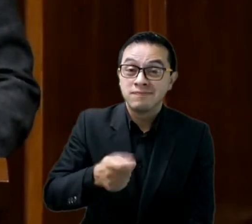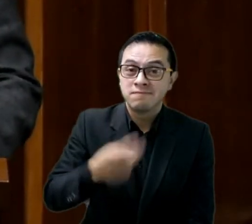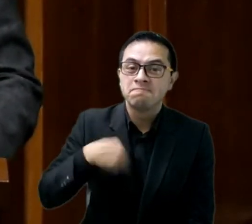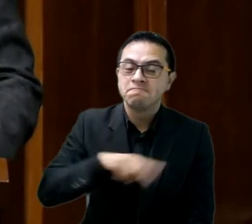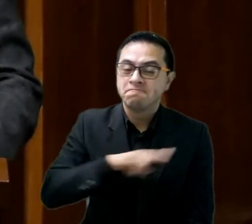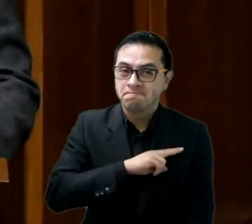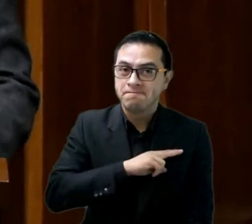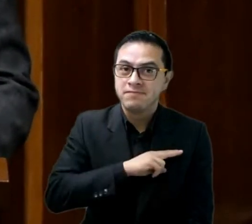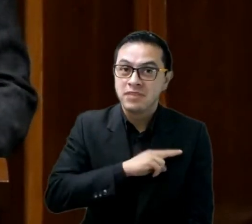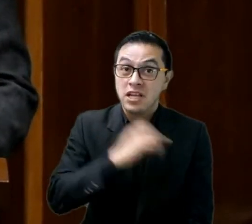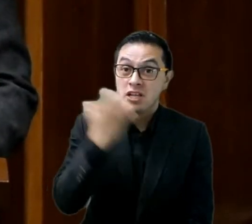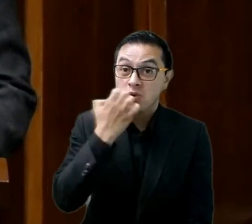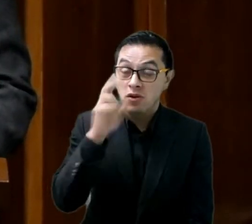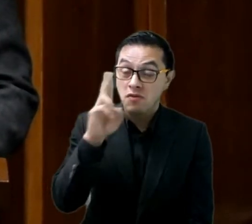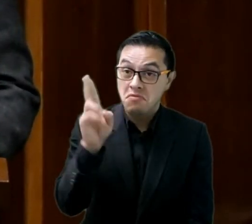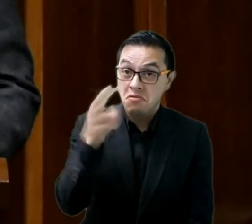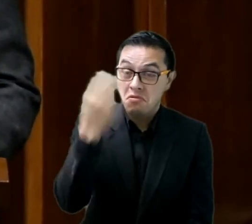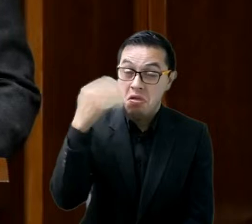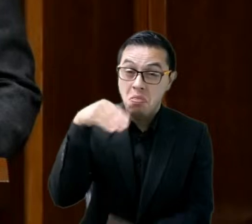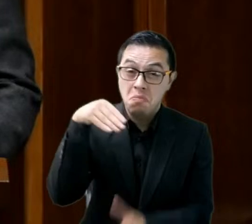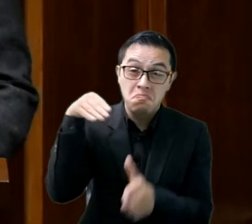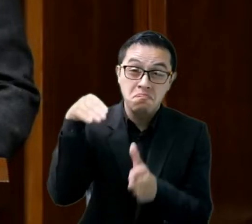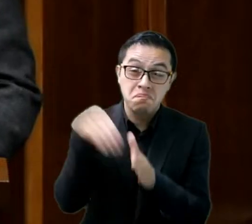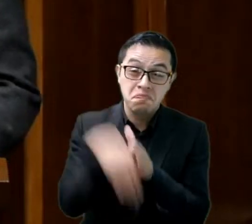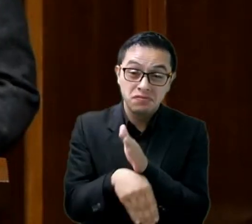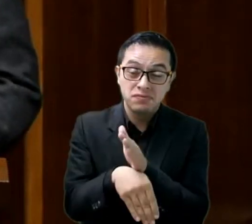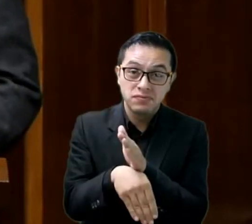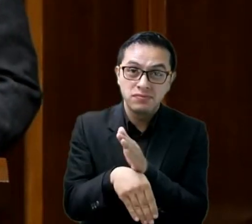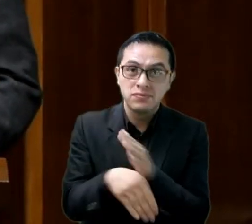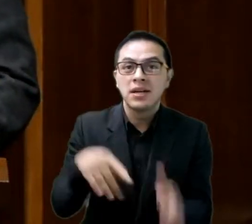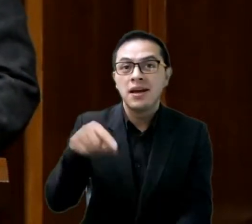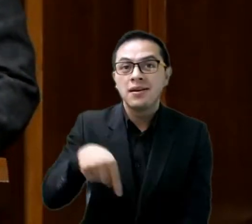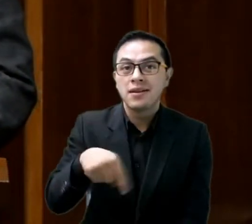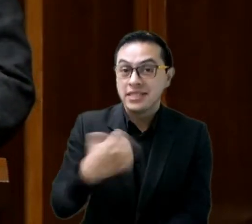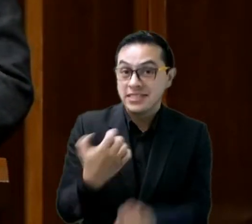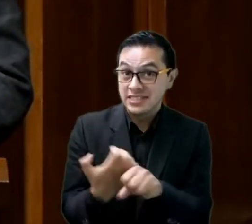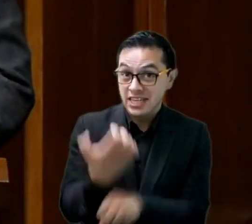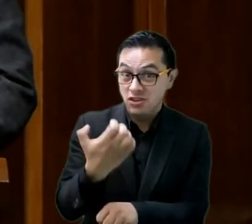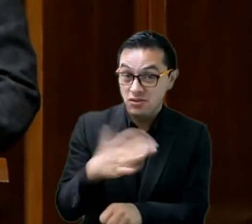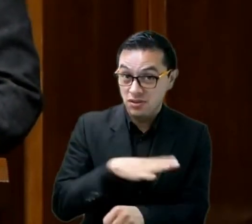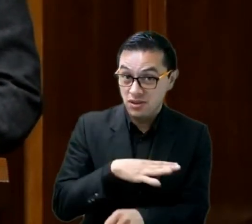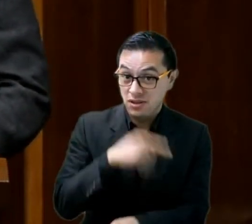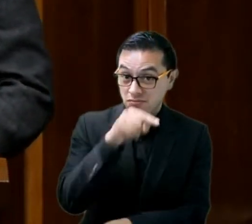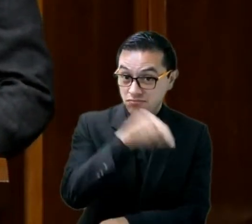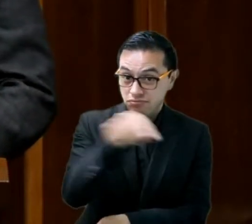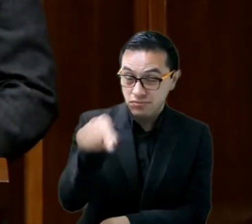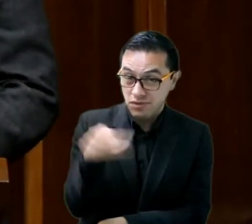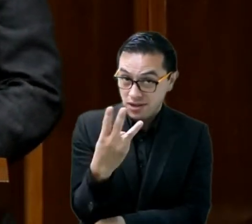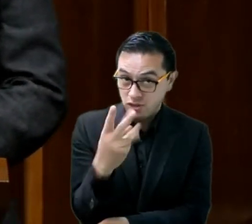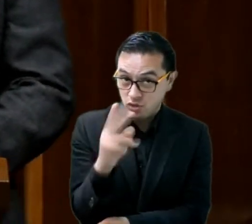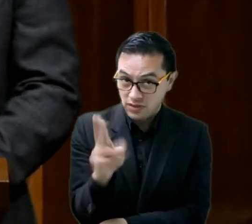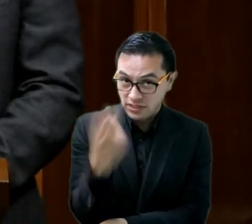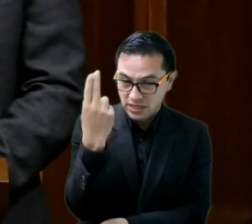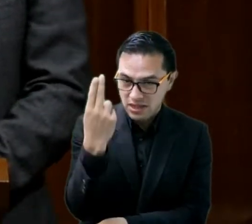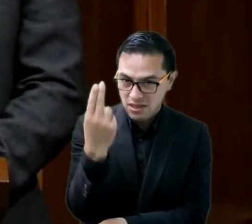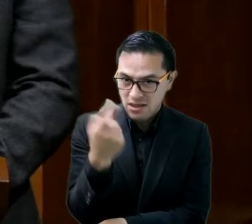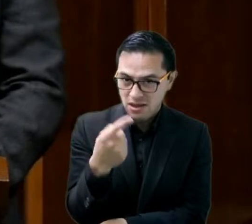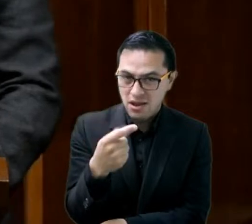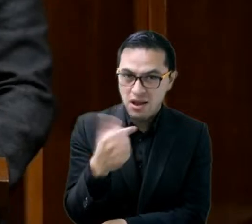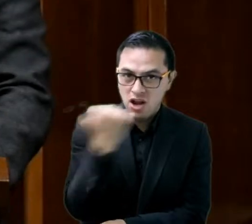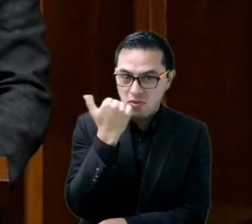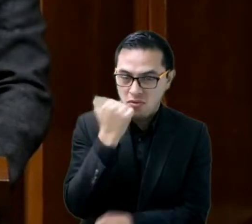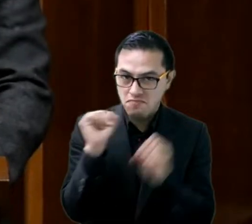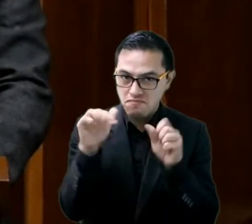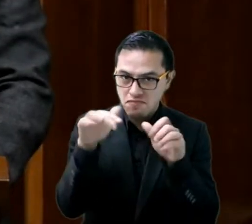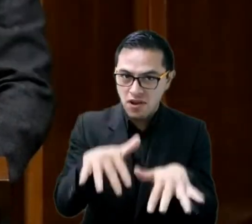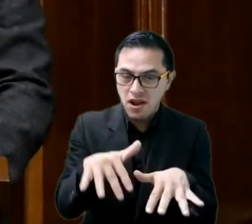totalmente devastada, si no fuera por los planteles que están en nuestro estado. Pero no podemos estar sujetos a ello, nosotros lo tenemos que hacer.